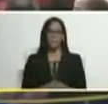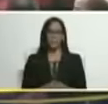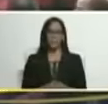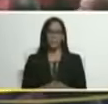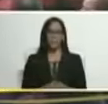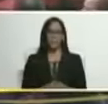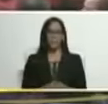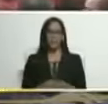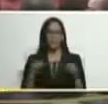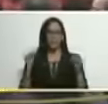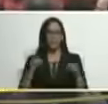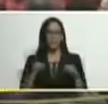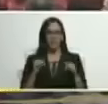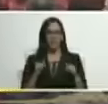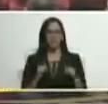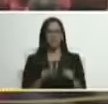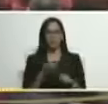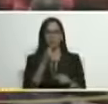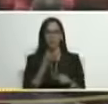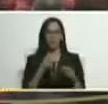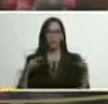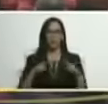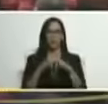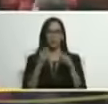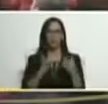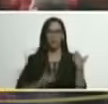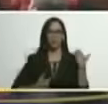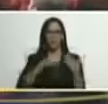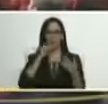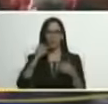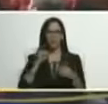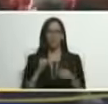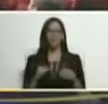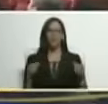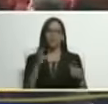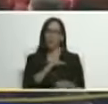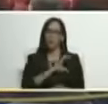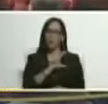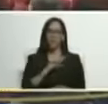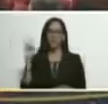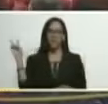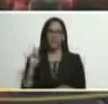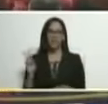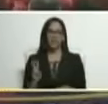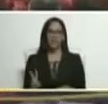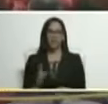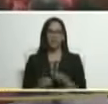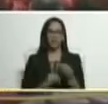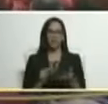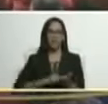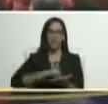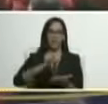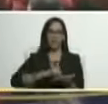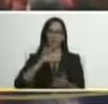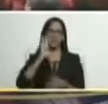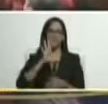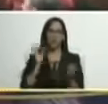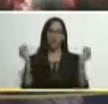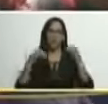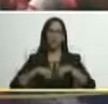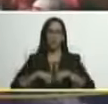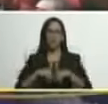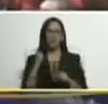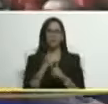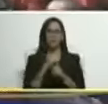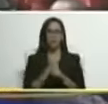En este emotivo encuentro, el presidente Nicolás Maduro con la delegación de Vietnam, justamente en lo que ha sido la firma de 5 acuerdos de trabajo